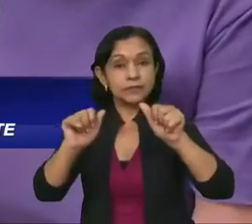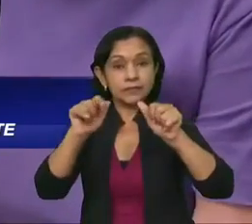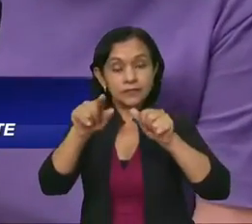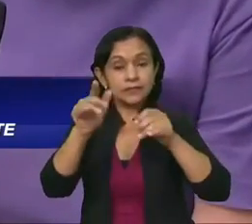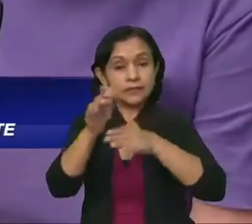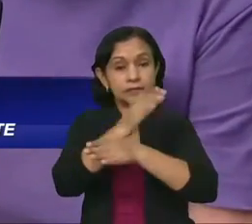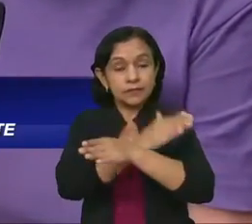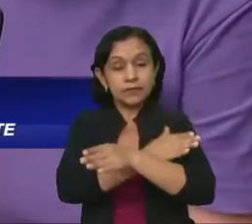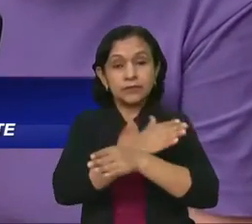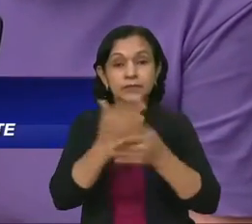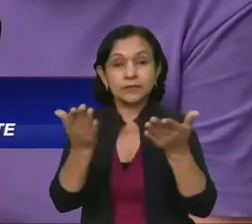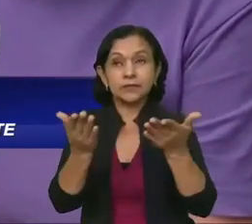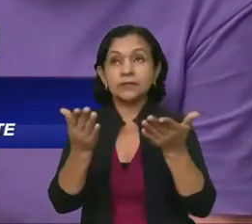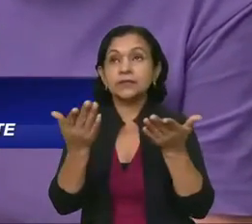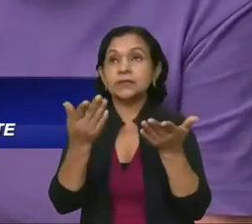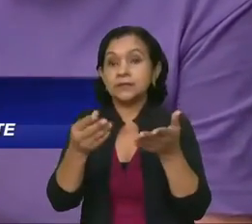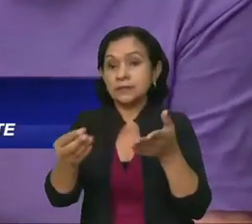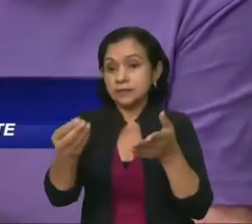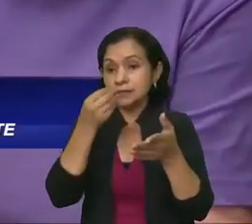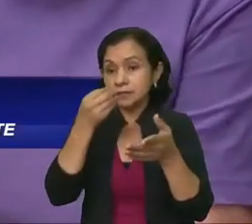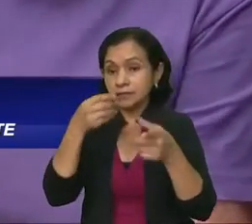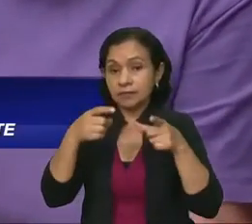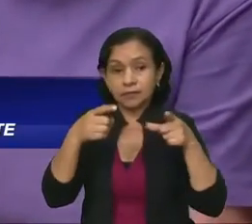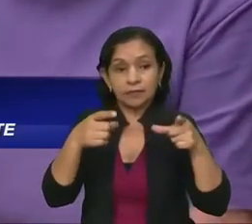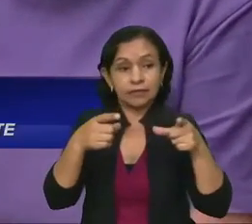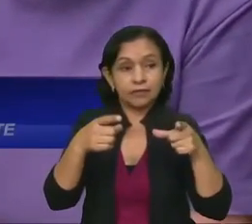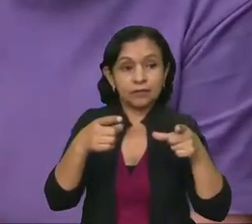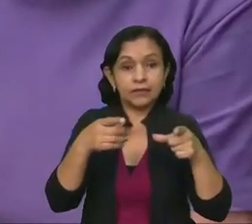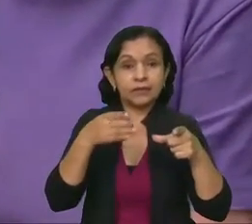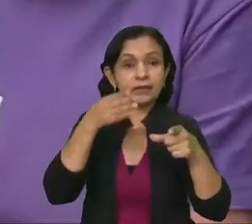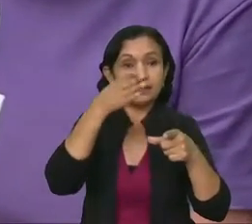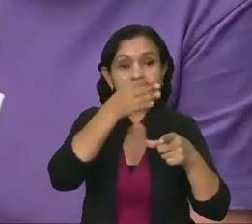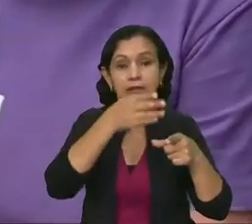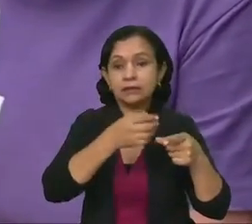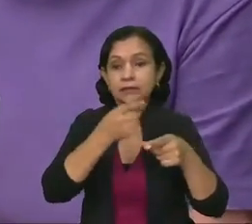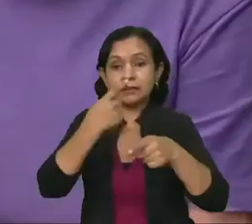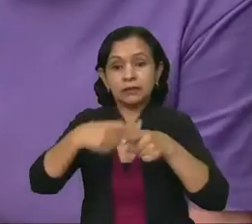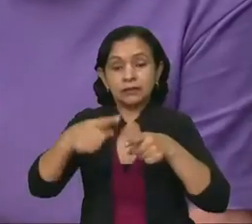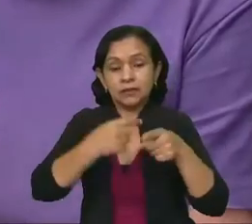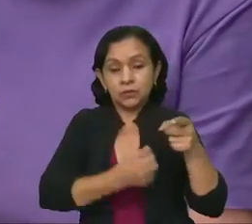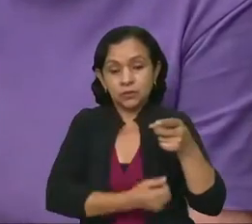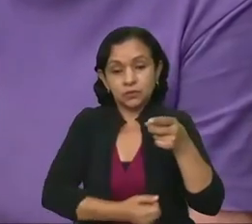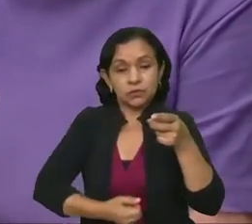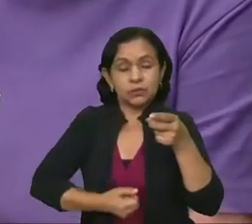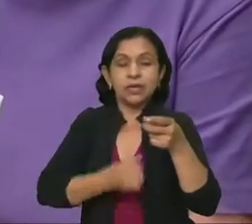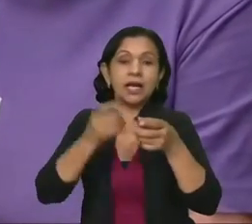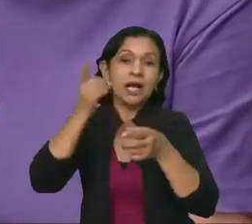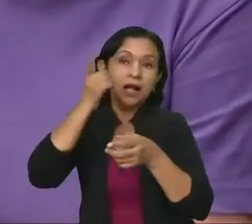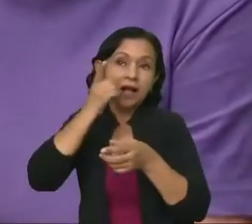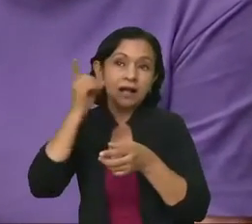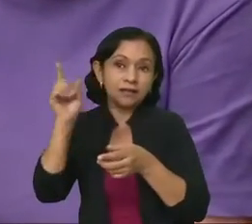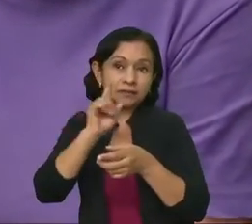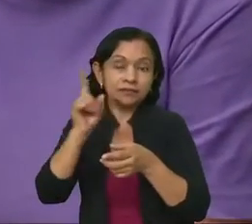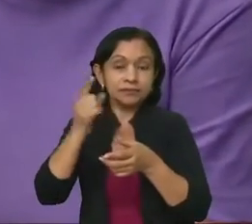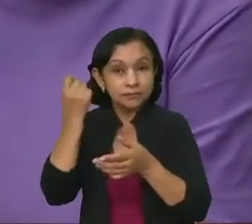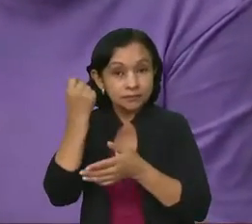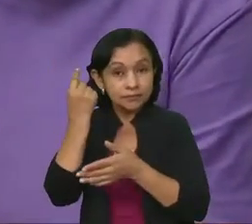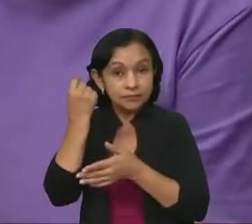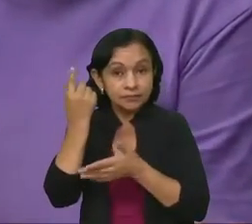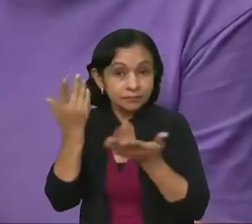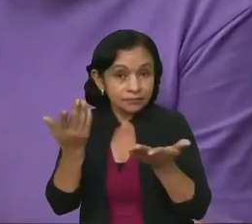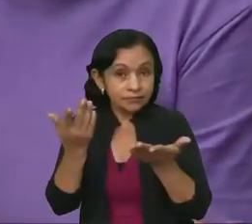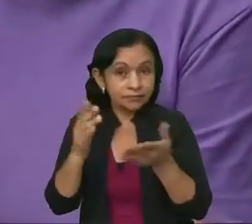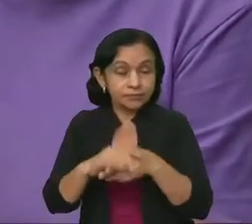tenía dispuesto tal vez para la comida, ya no lo vamos a ir a gastar en un ultrasonido, en una clínica dental. ¿Ya me entiende?